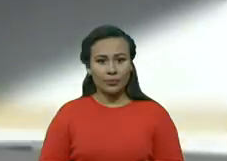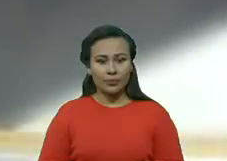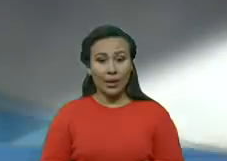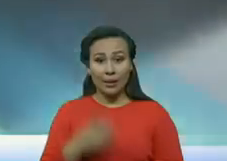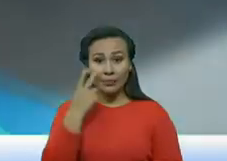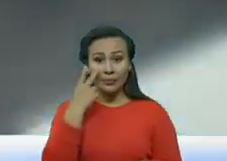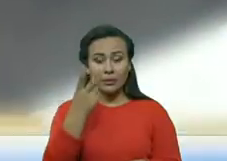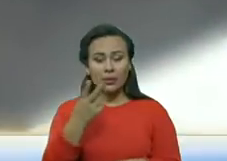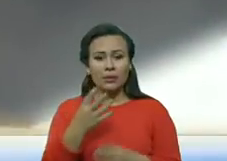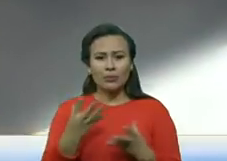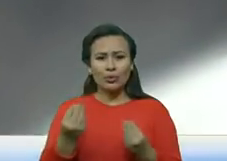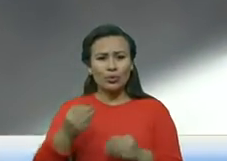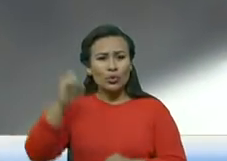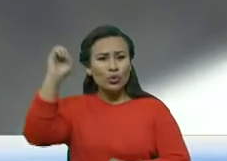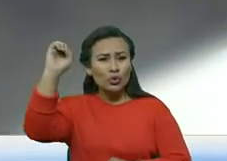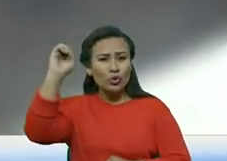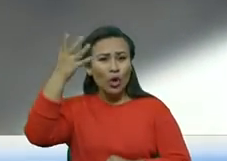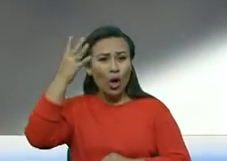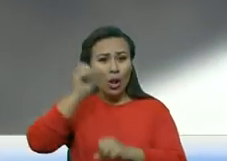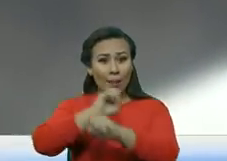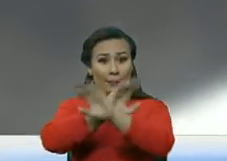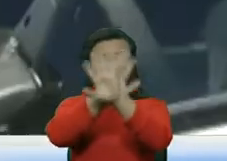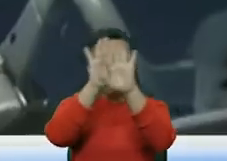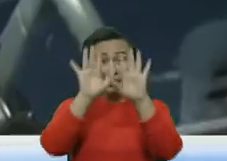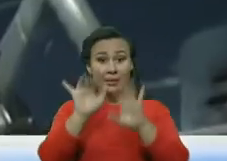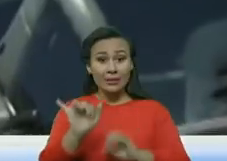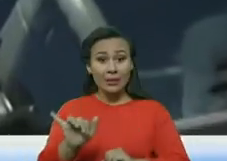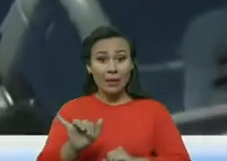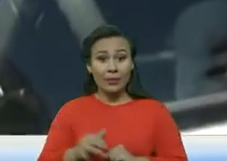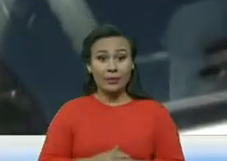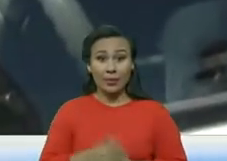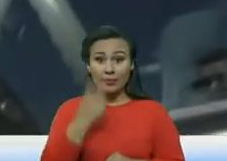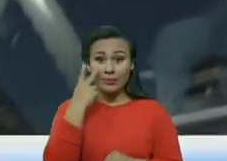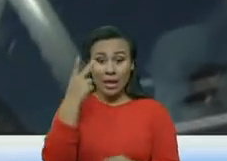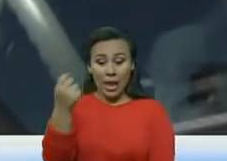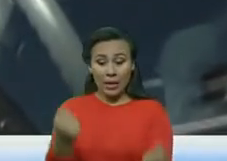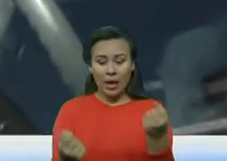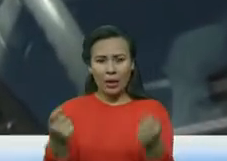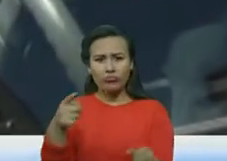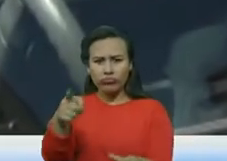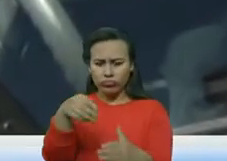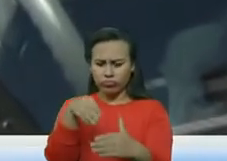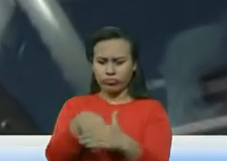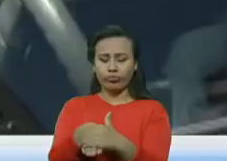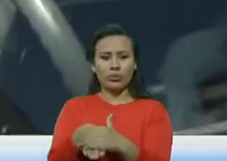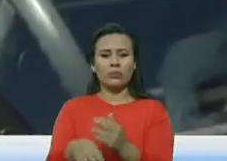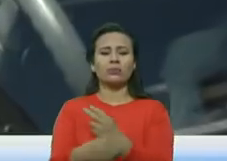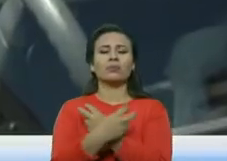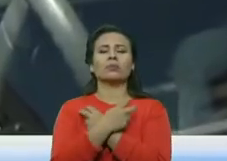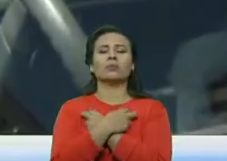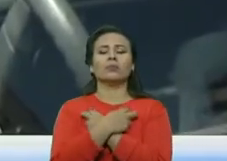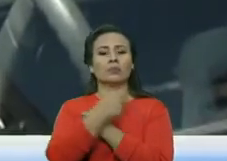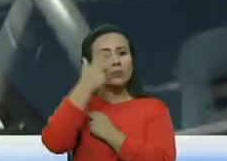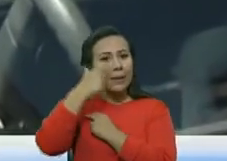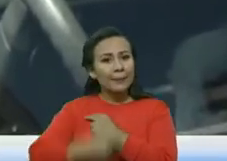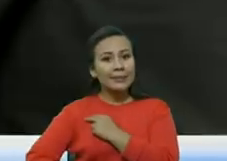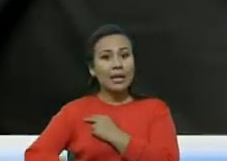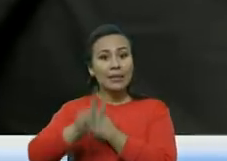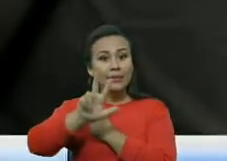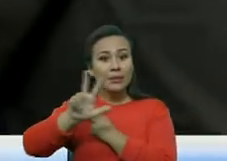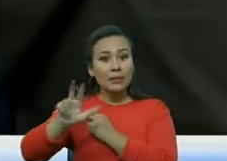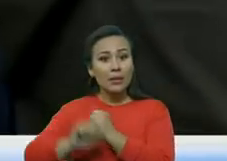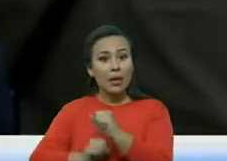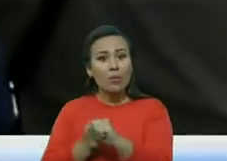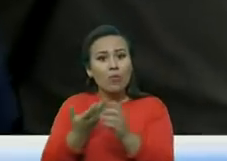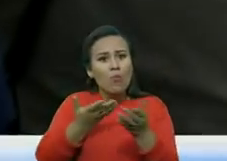En medio del intenso sol de la mañana del pasado sábado, dentro de este todoterreno fue encontrado el cuerpo sin vida de un hombre de 33 años de edad